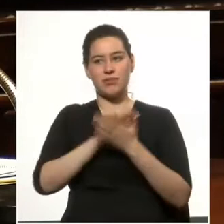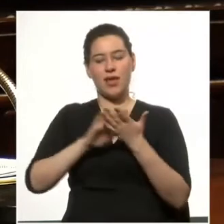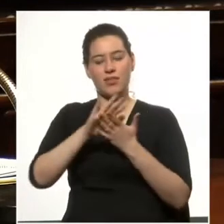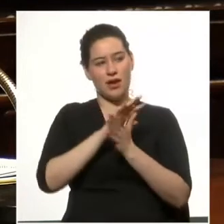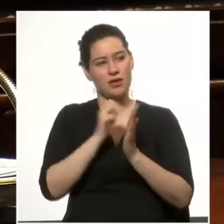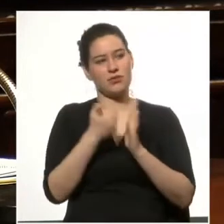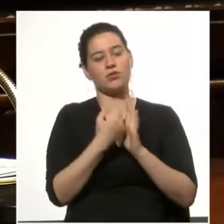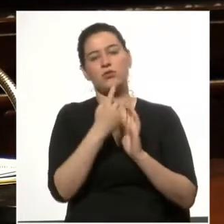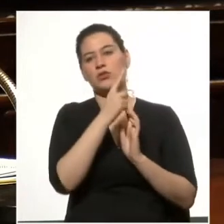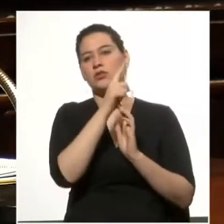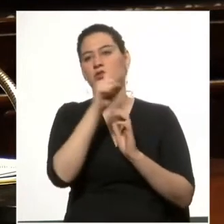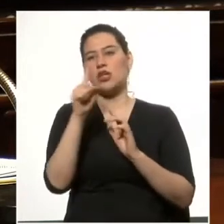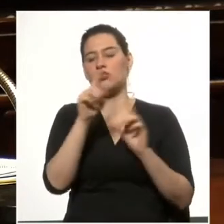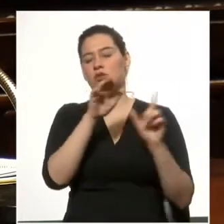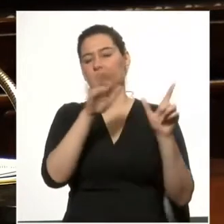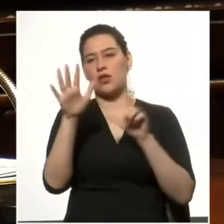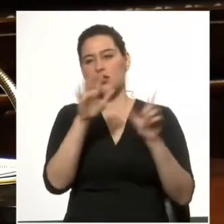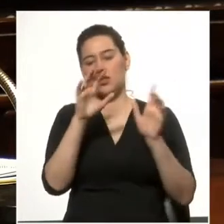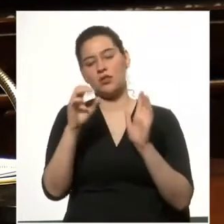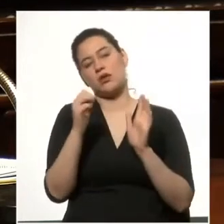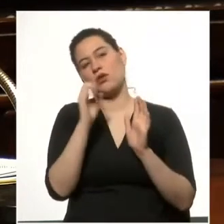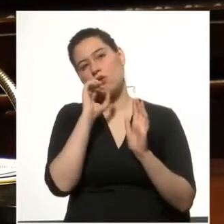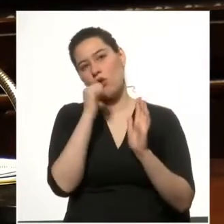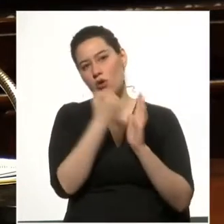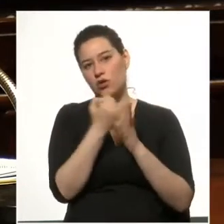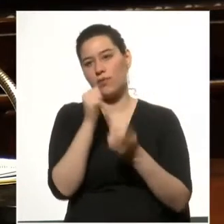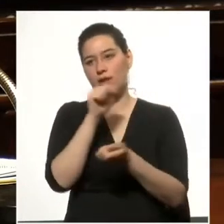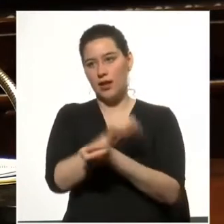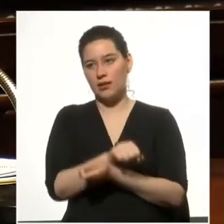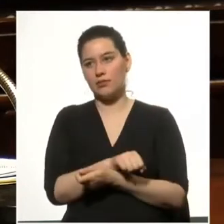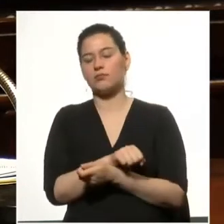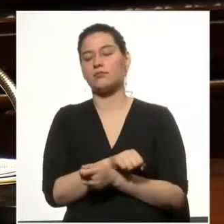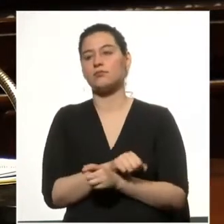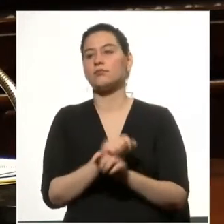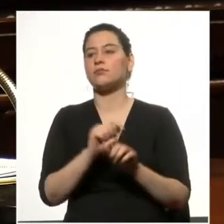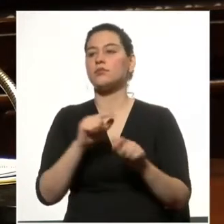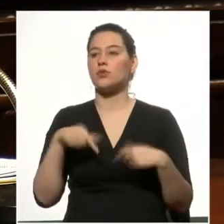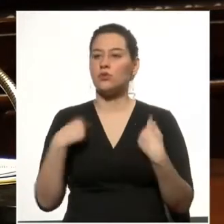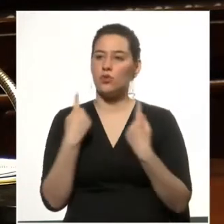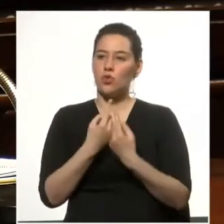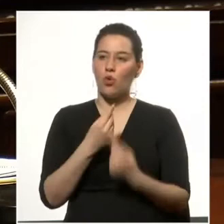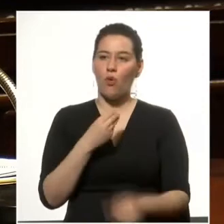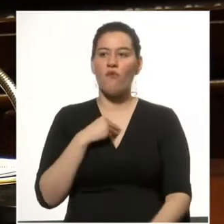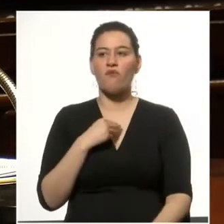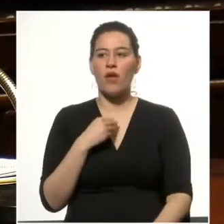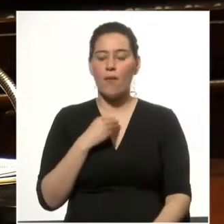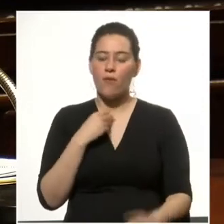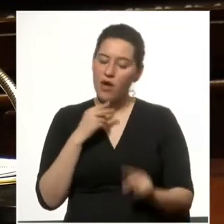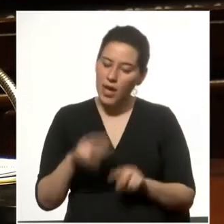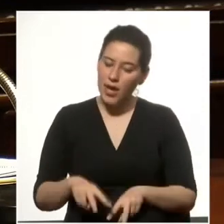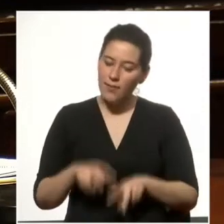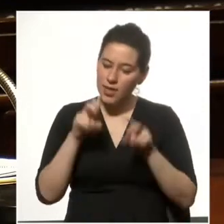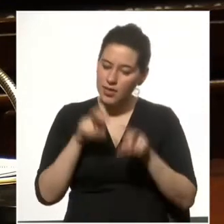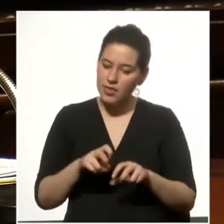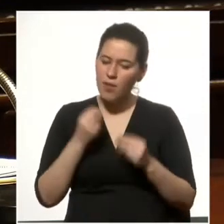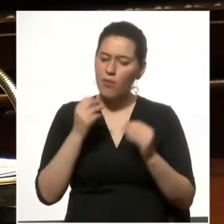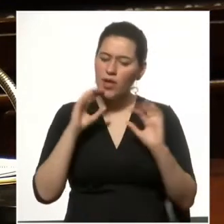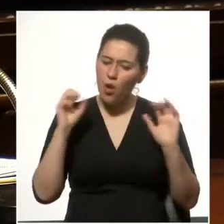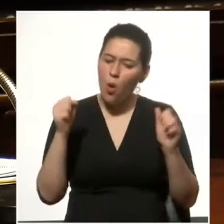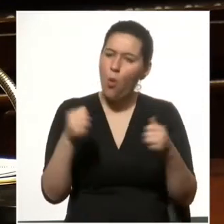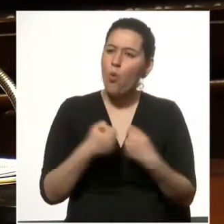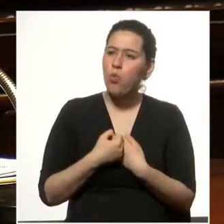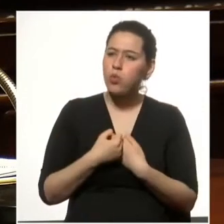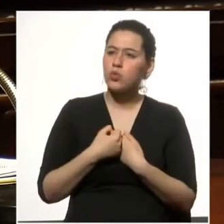artículo 177 del Código Penal. Sin duda confiamos que en ese caso se investigue ese ocultamiento de los delitos